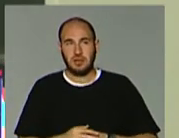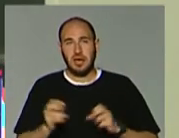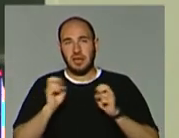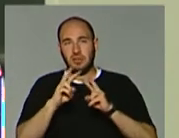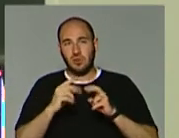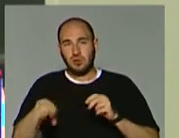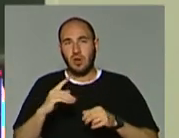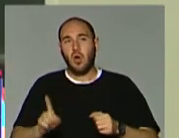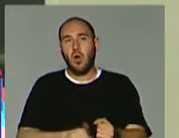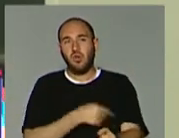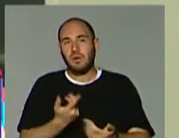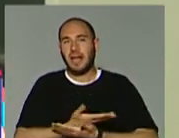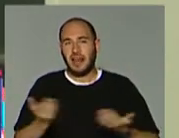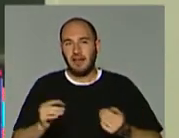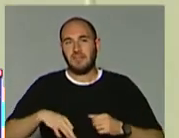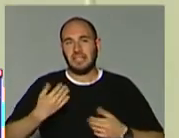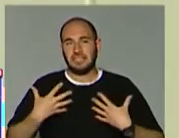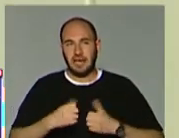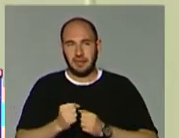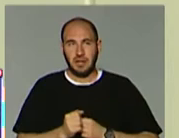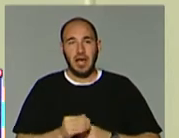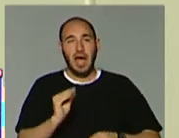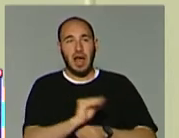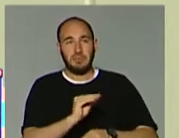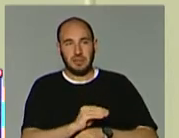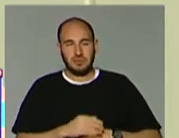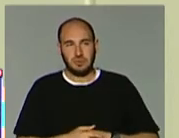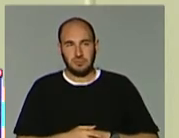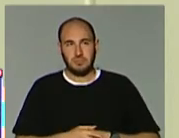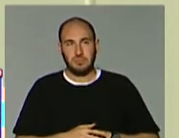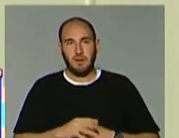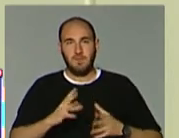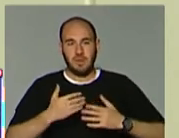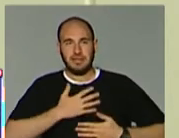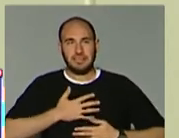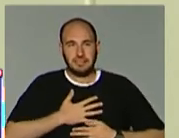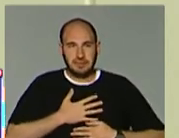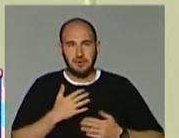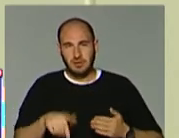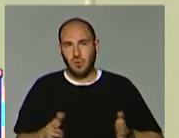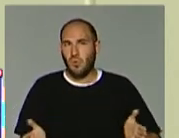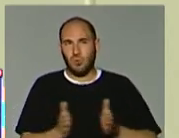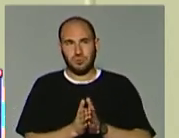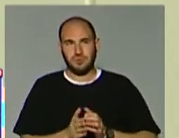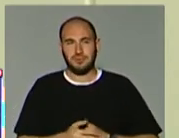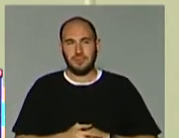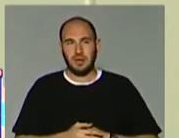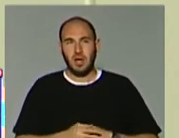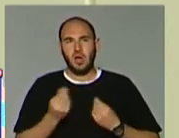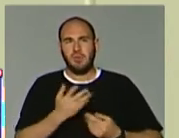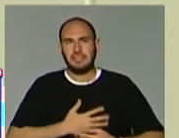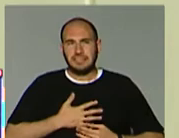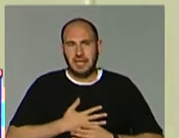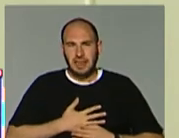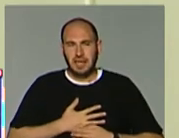nuestros hábitos en general de vida sana. La alimentación y el estado de ánimo van totalmente de la mano. Cómo nos sentimos